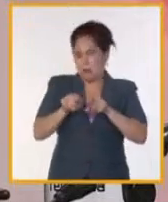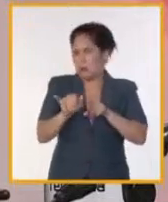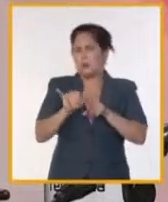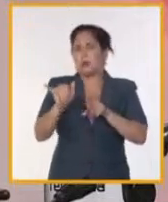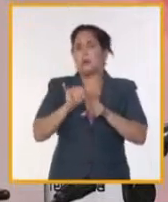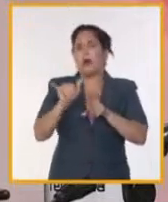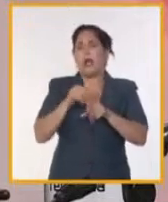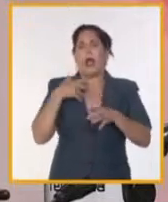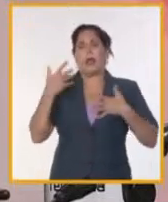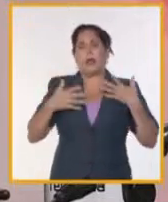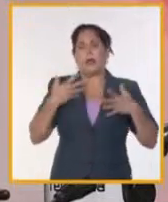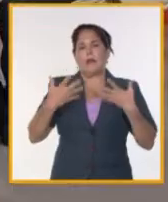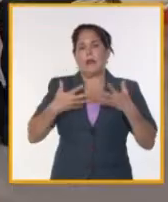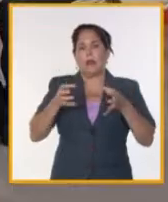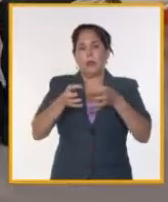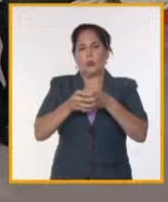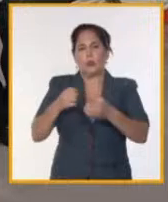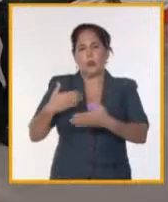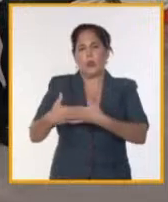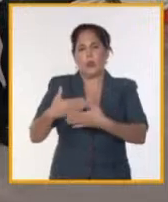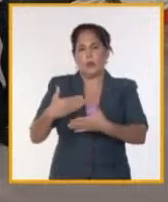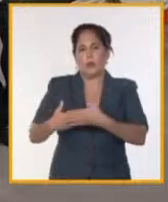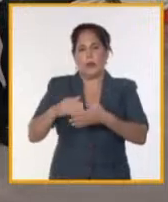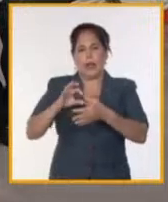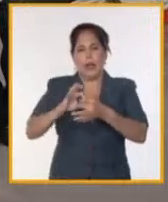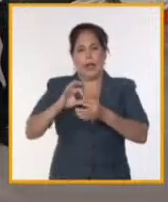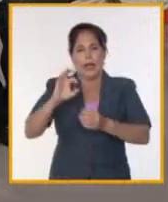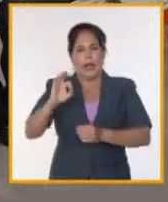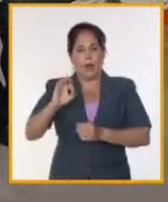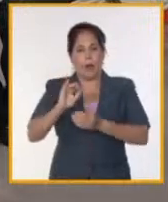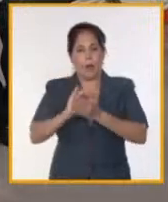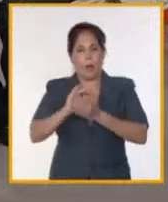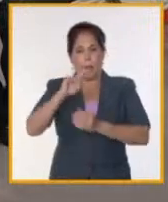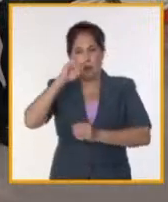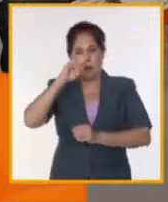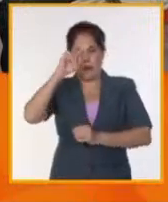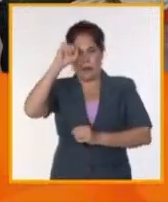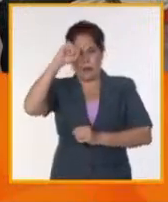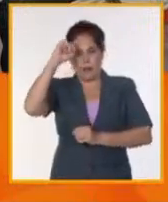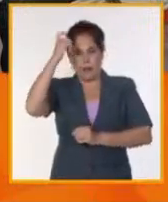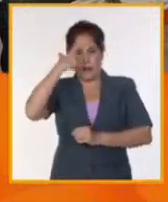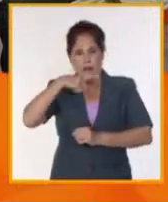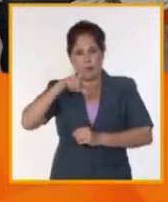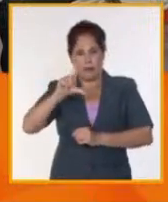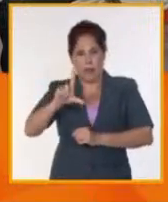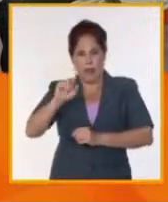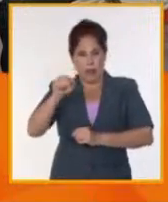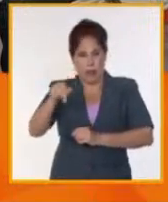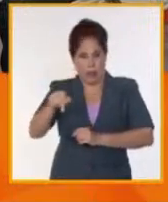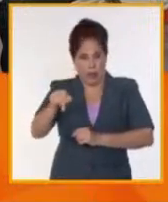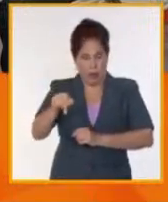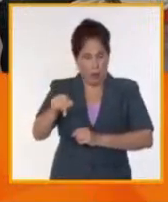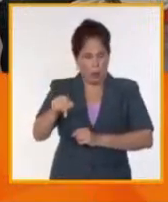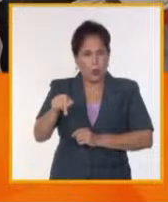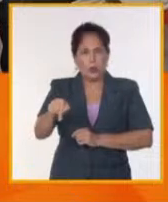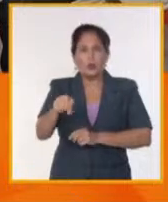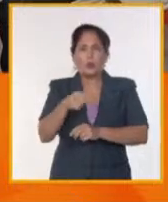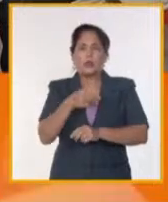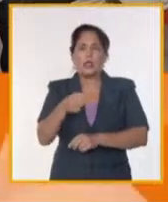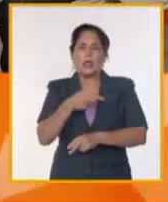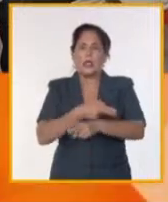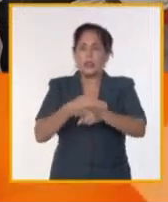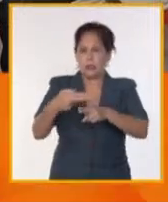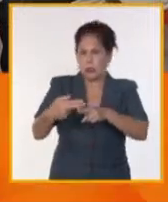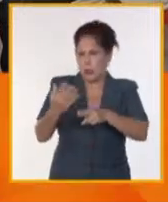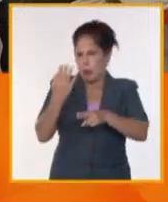la actividad del grupo empresarial GeoMinsal. Pero antes de hablar del presente, yo quiero que hagamos un pequeño recorrido por la